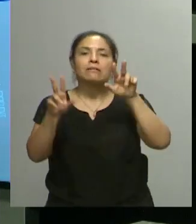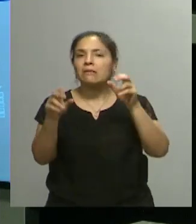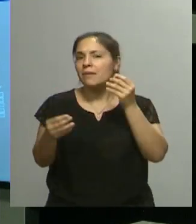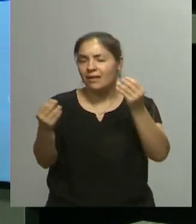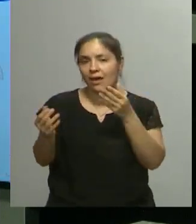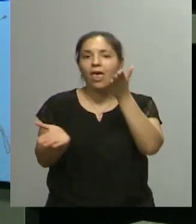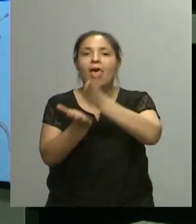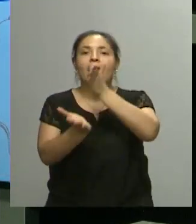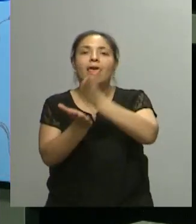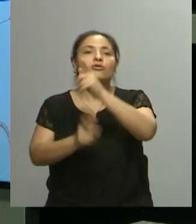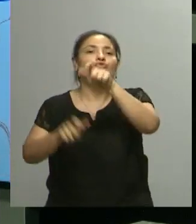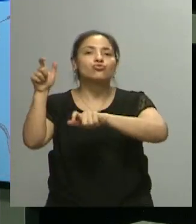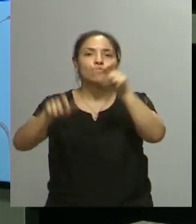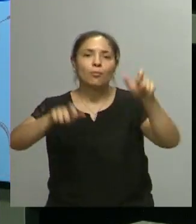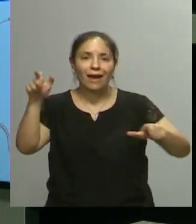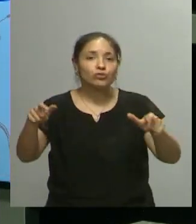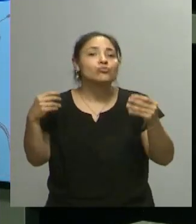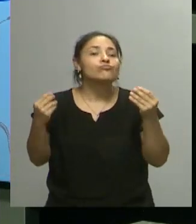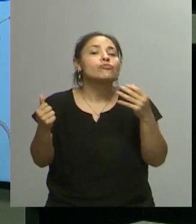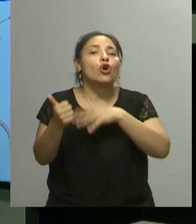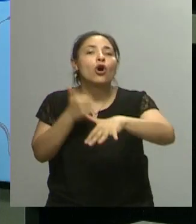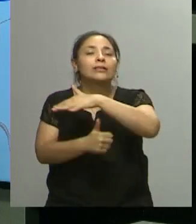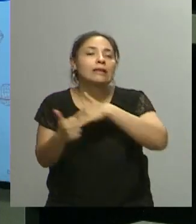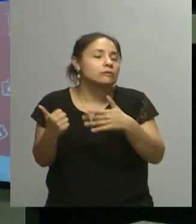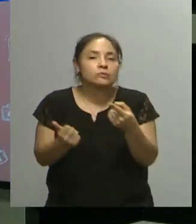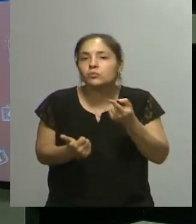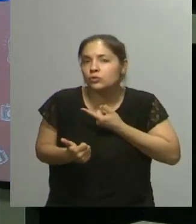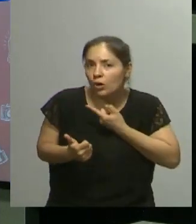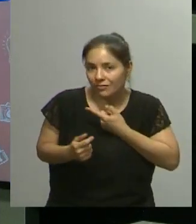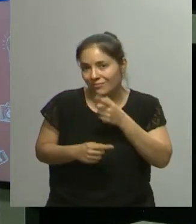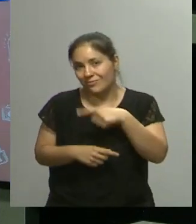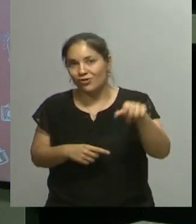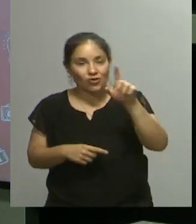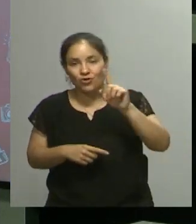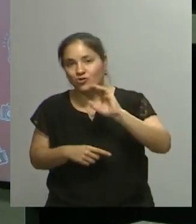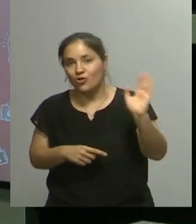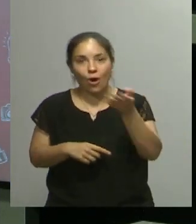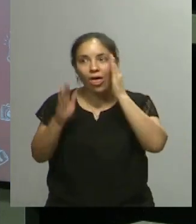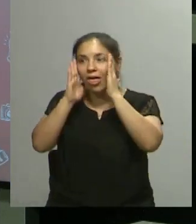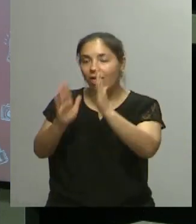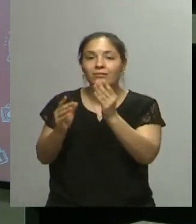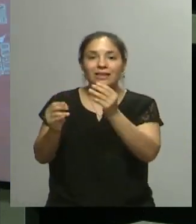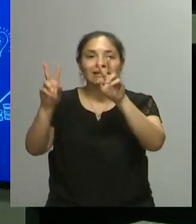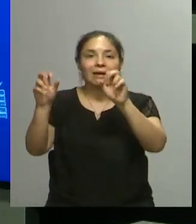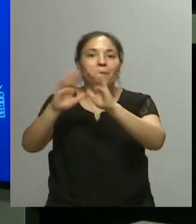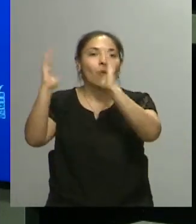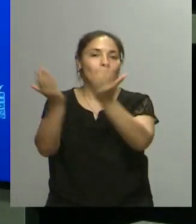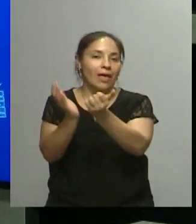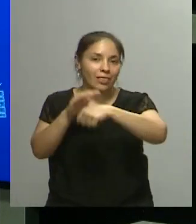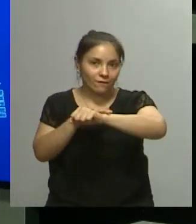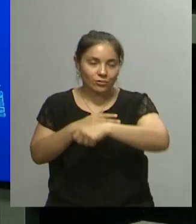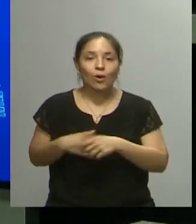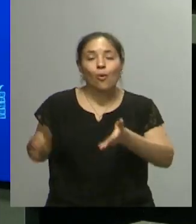con los derechos humanos en el marco de lo que está sucediendo también al mismo tiempo y donde todos han puesto la atención, que es el Mundial. Dijimos que vamos a estar hablando con